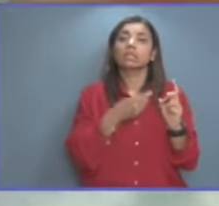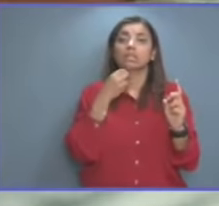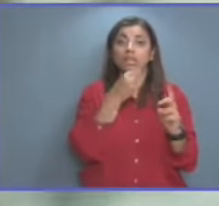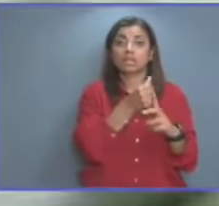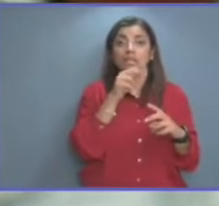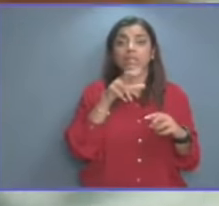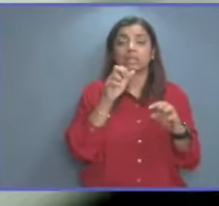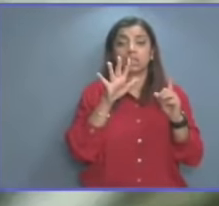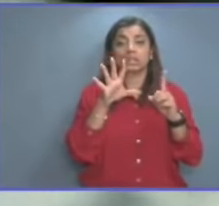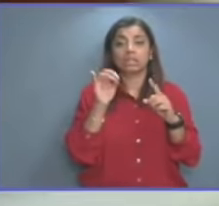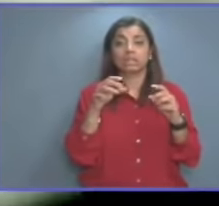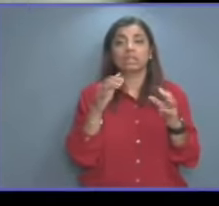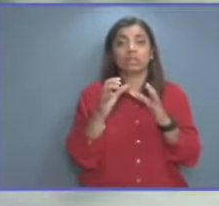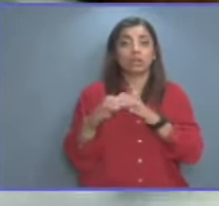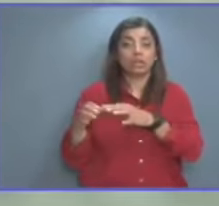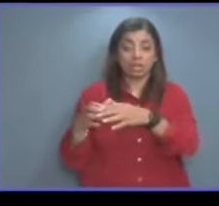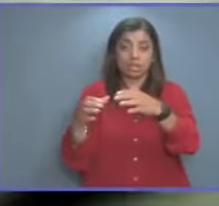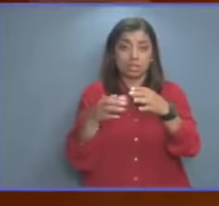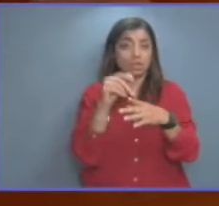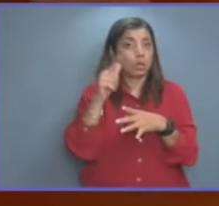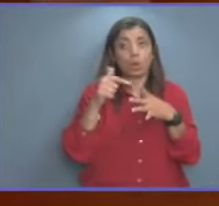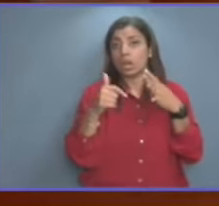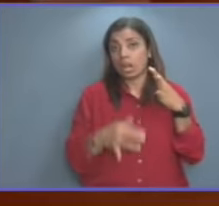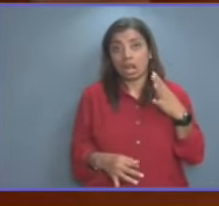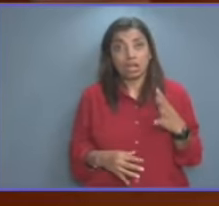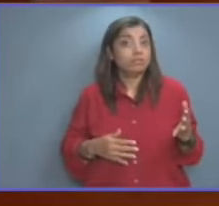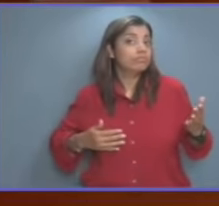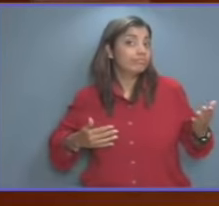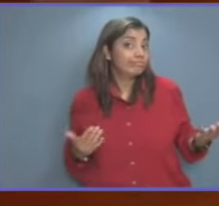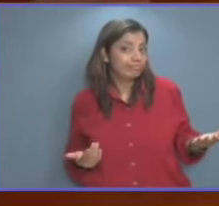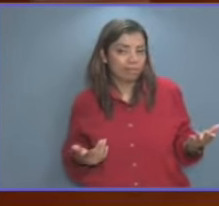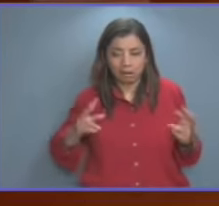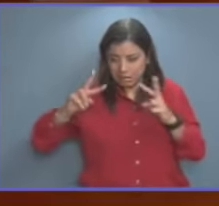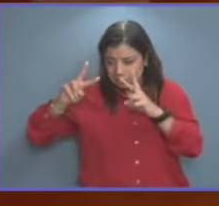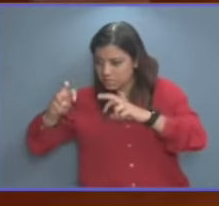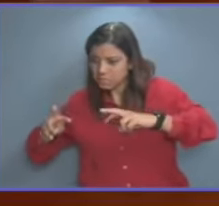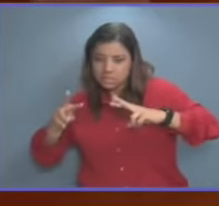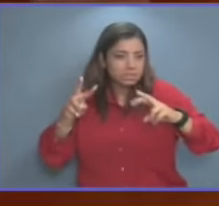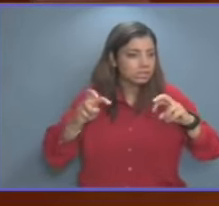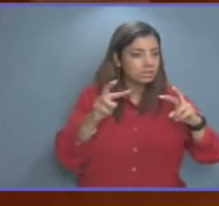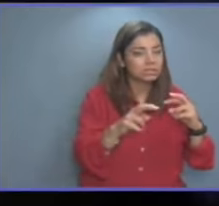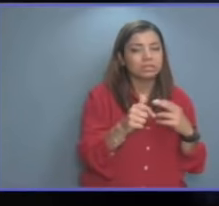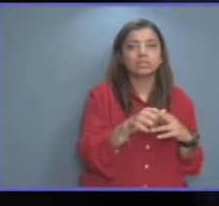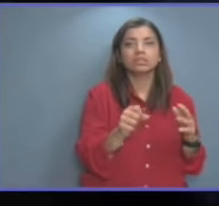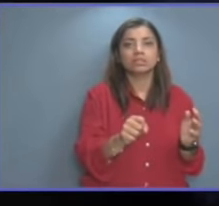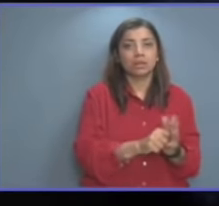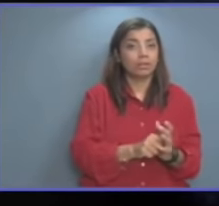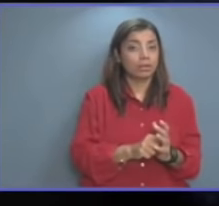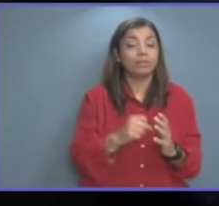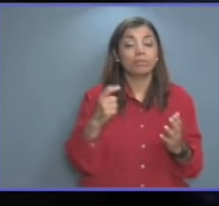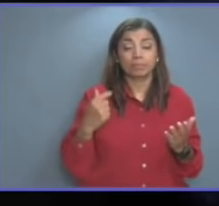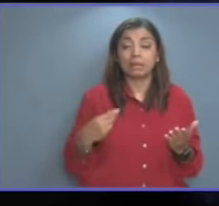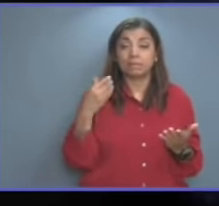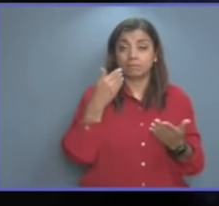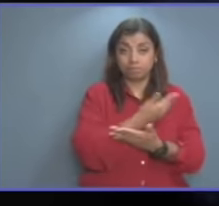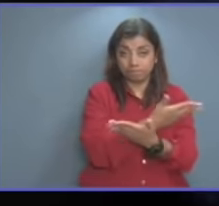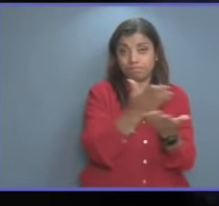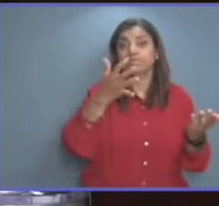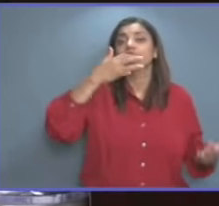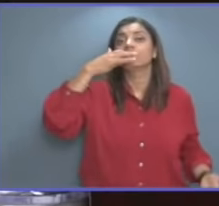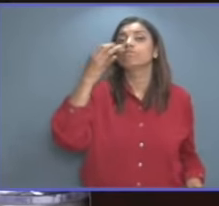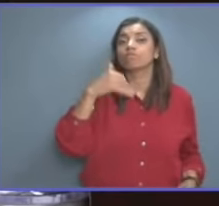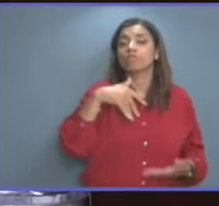organizaciones bajo un mecanismo ilegal la indagación no se detendrá por parte de la nueva legislatura para entregar la verdad a los armadores